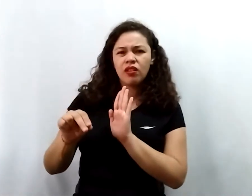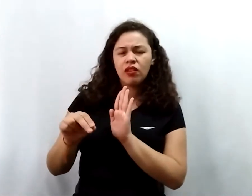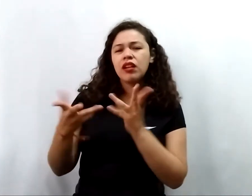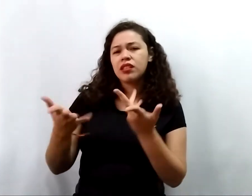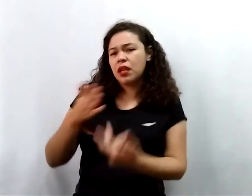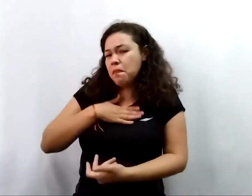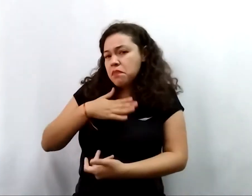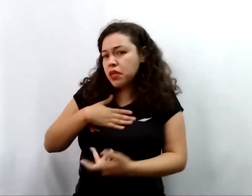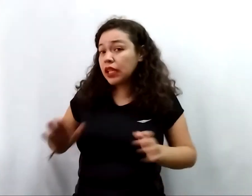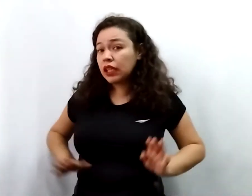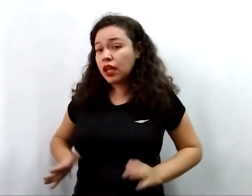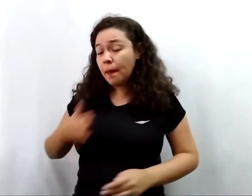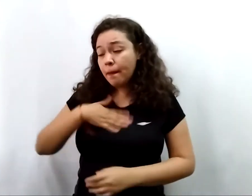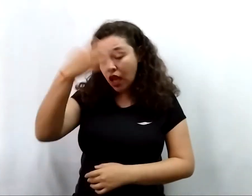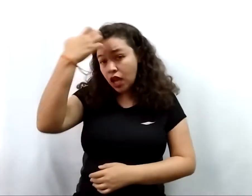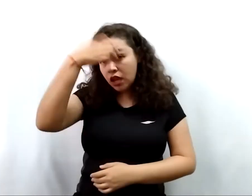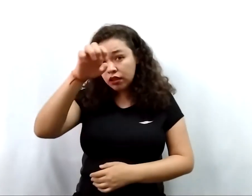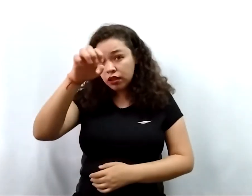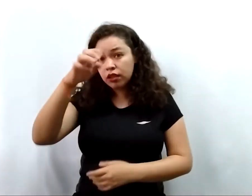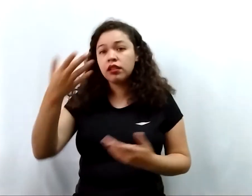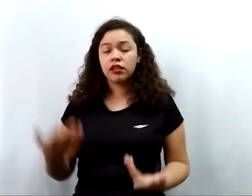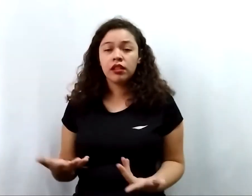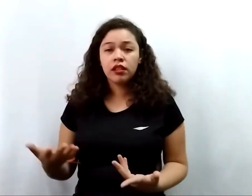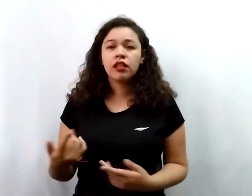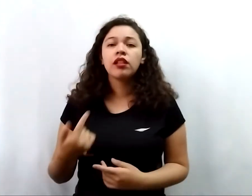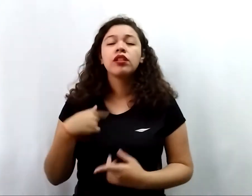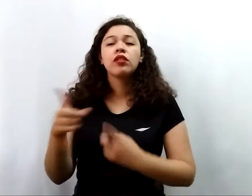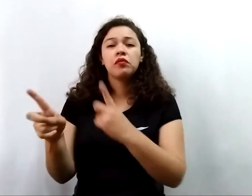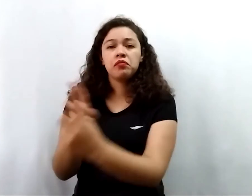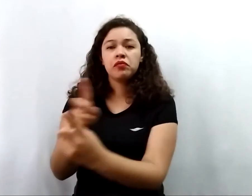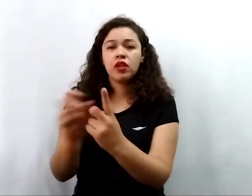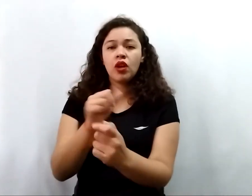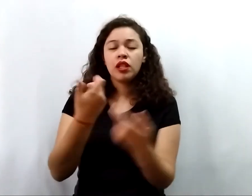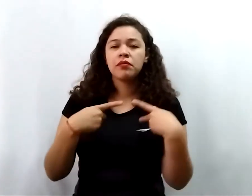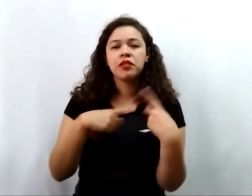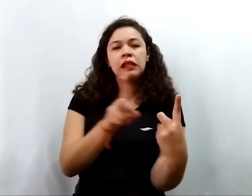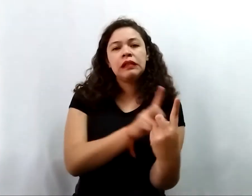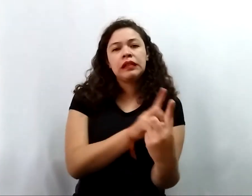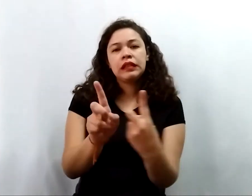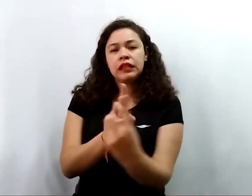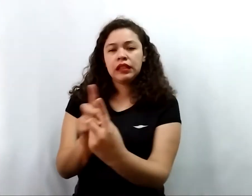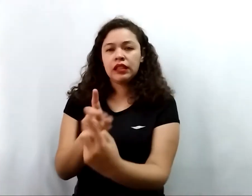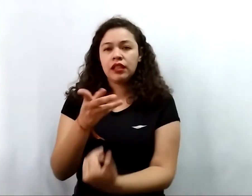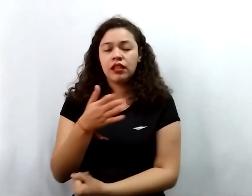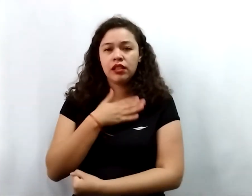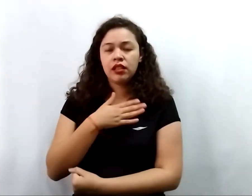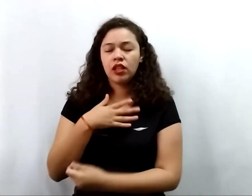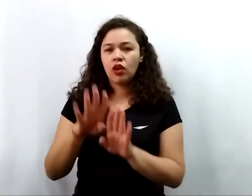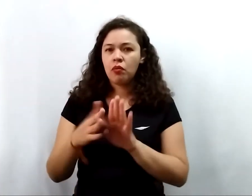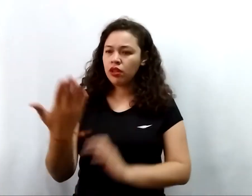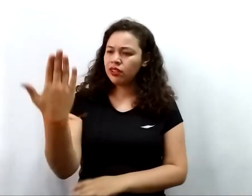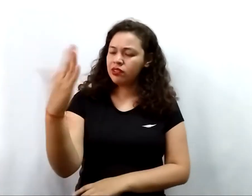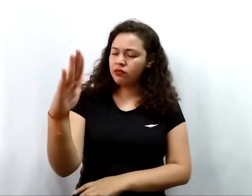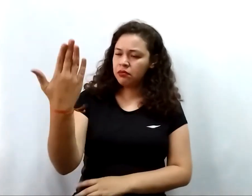son experiencias, las cuales cuando empiezo a interactuar con los otros, me sirven de espejo para